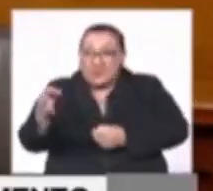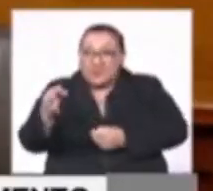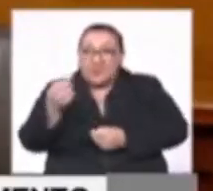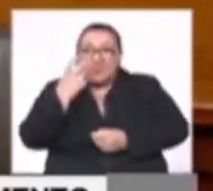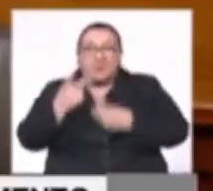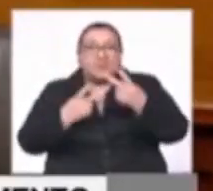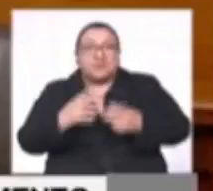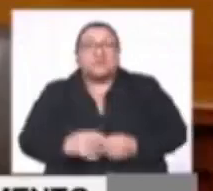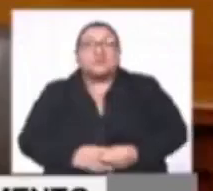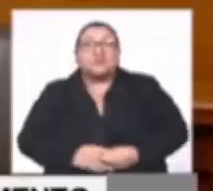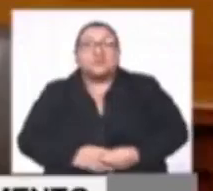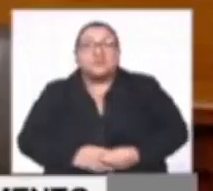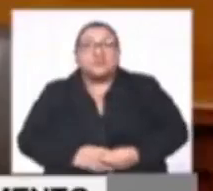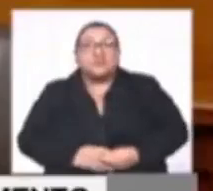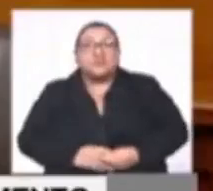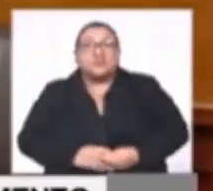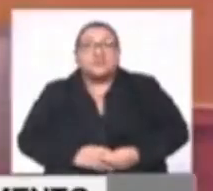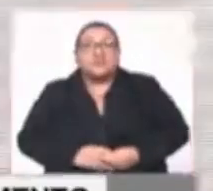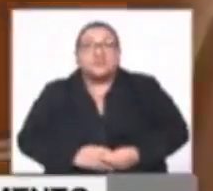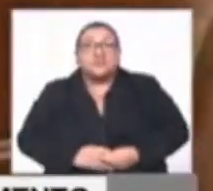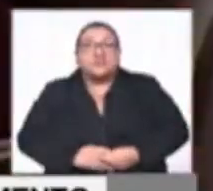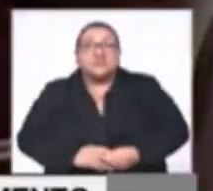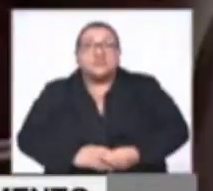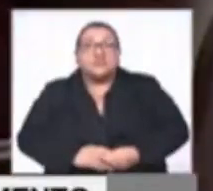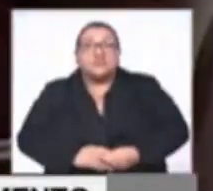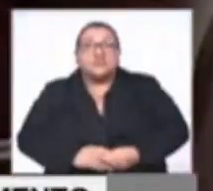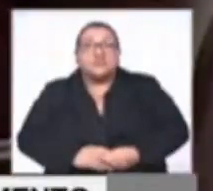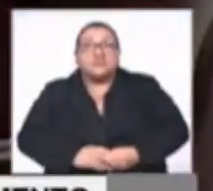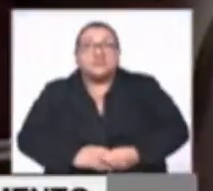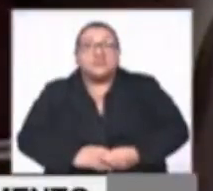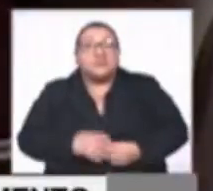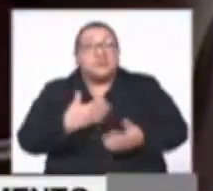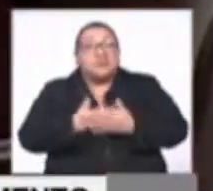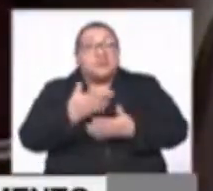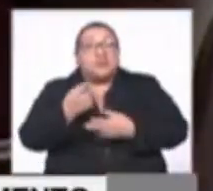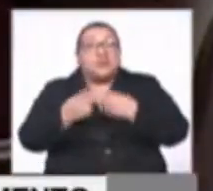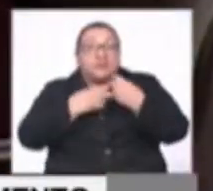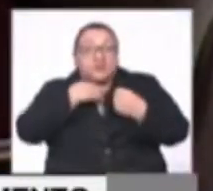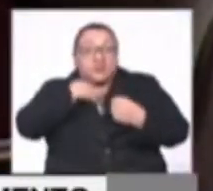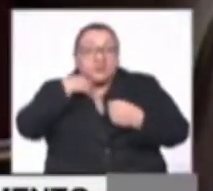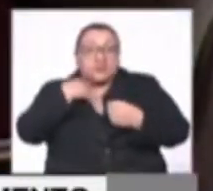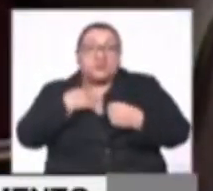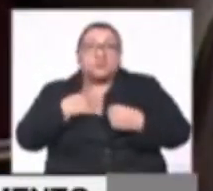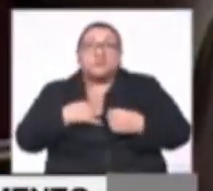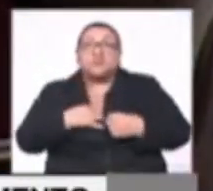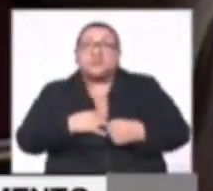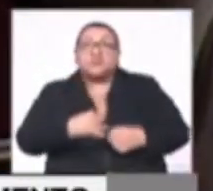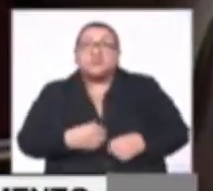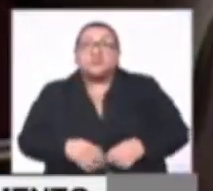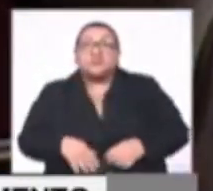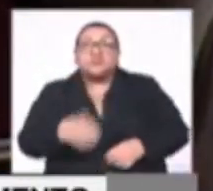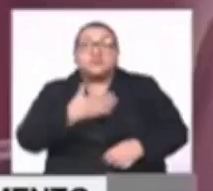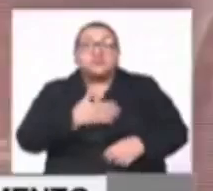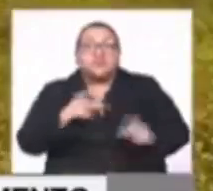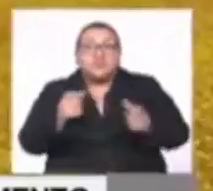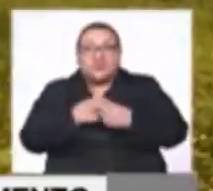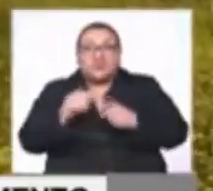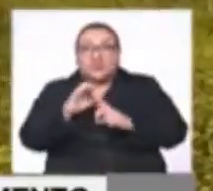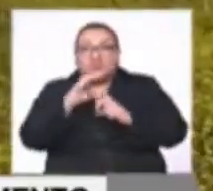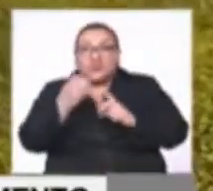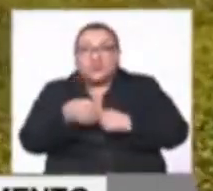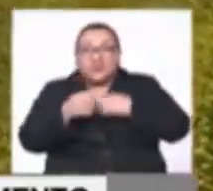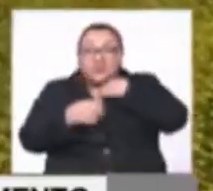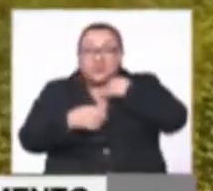reglamento de ley que promueve la visita integral. Por su parte, el presidente de la Comisión de Cultura y Patrimonio Cultural, Héctor